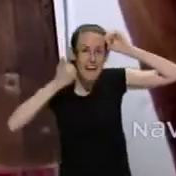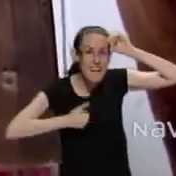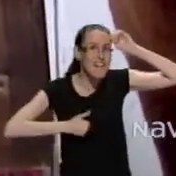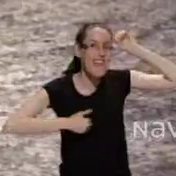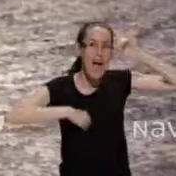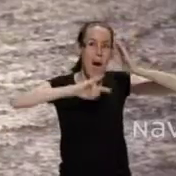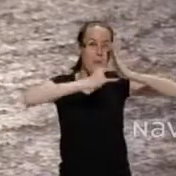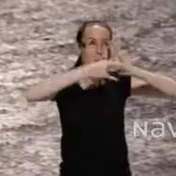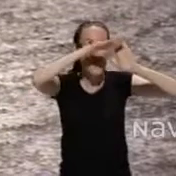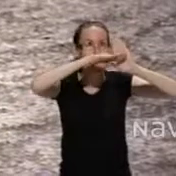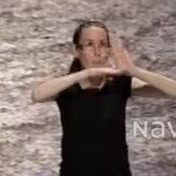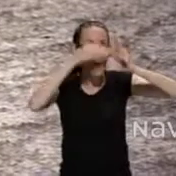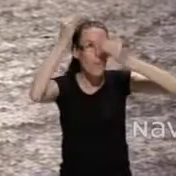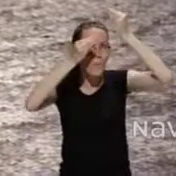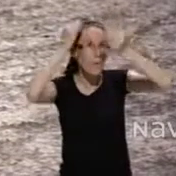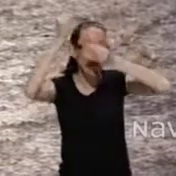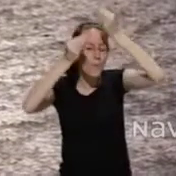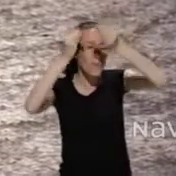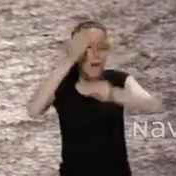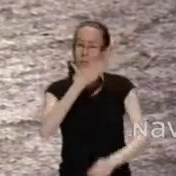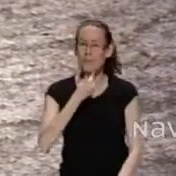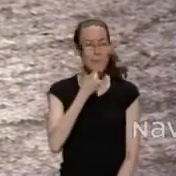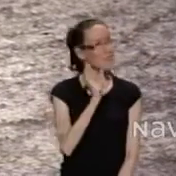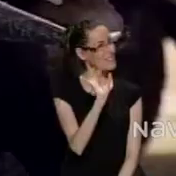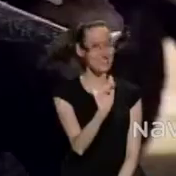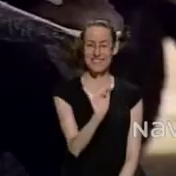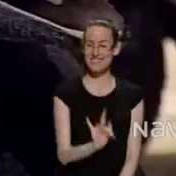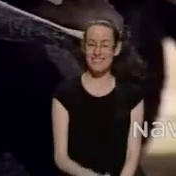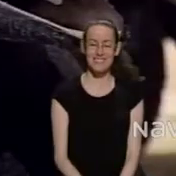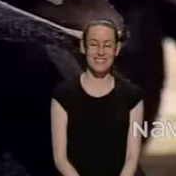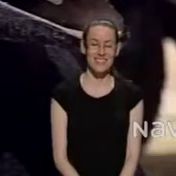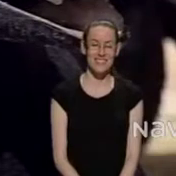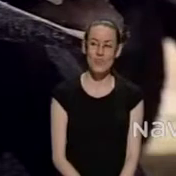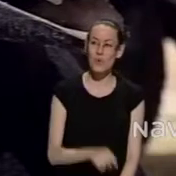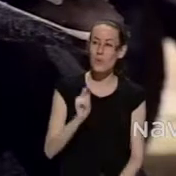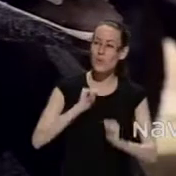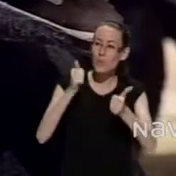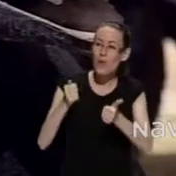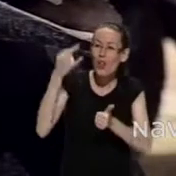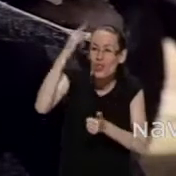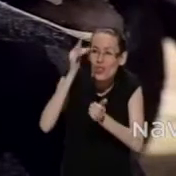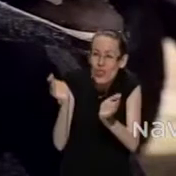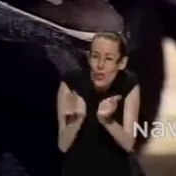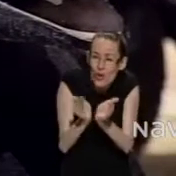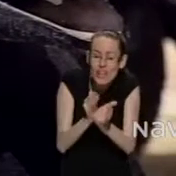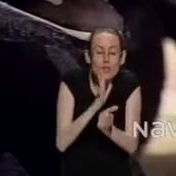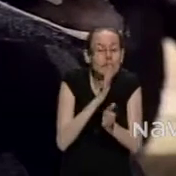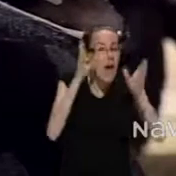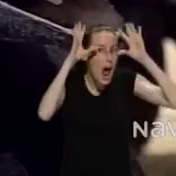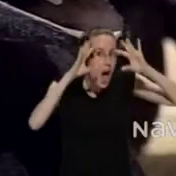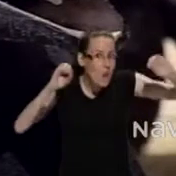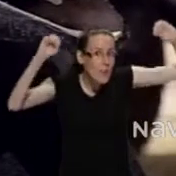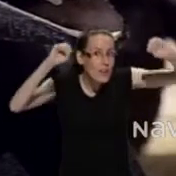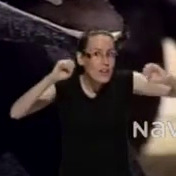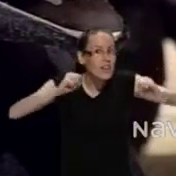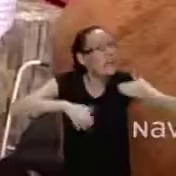entretenimiento muy bonito. Muy bonito, sí. Empezaste por los toricos, ahora los bueyes. Los ¿Y los